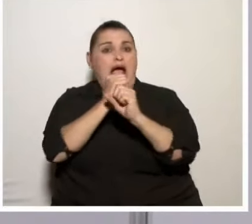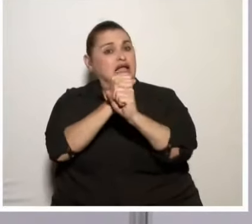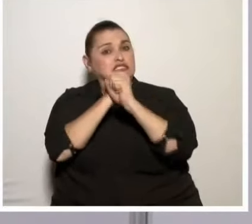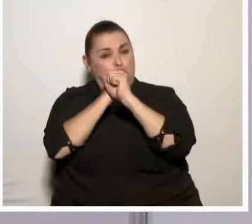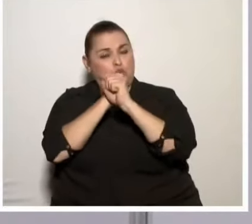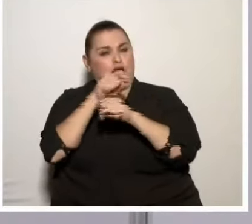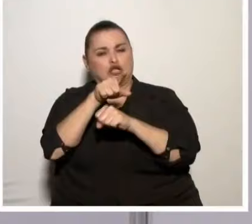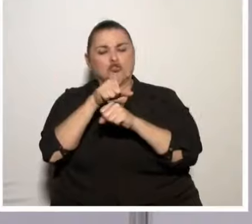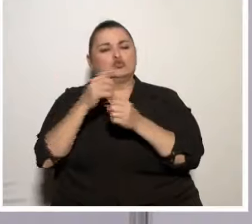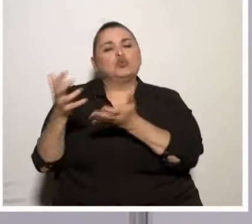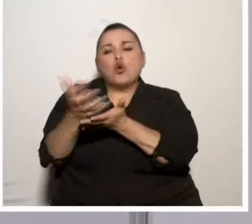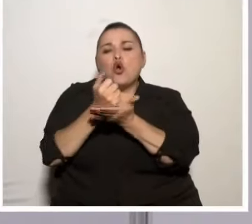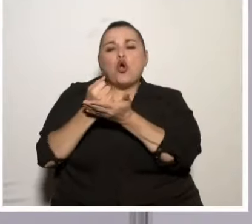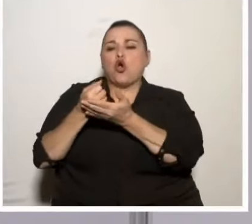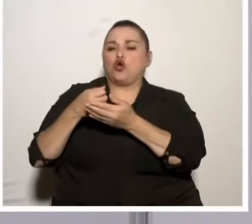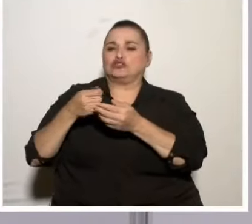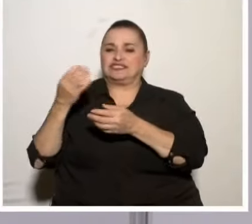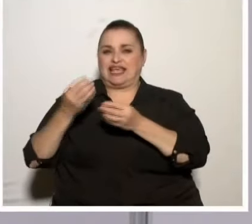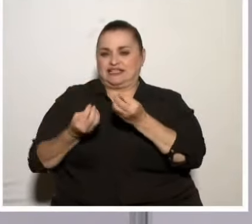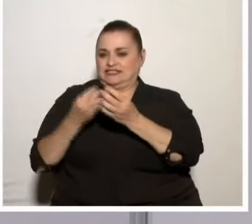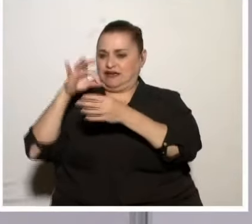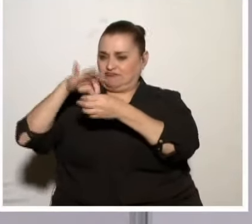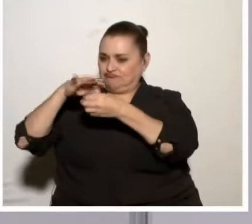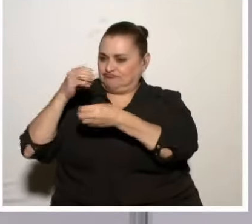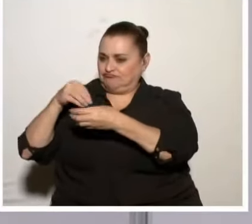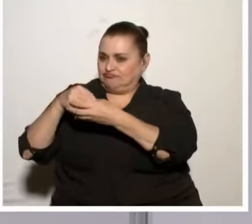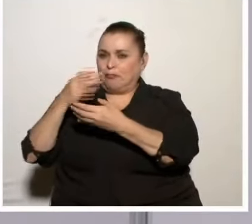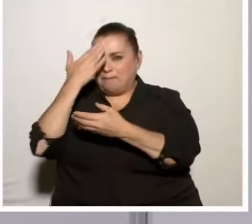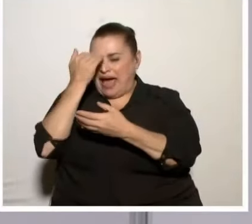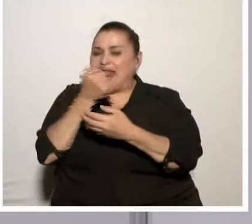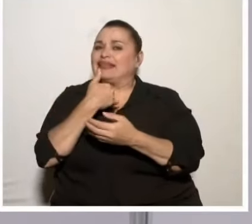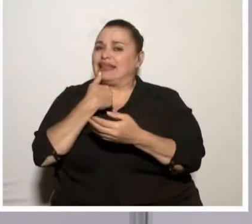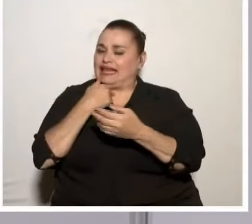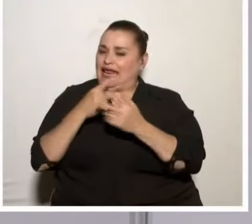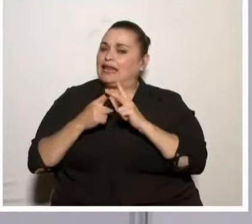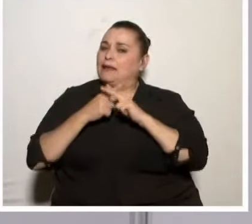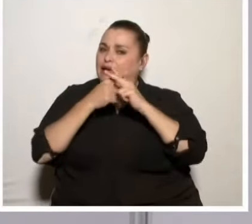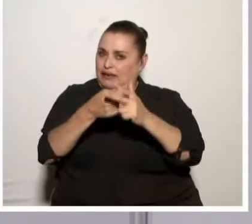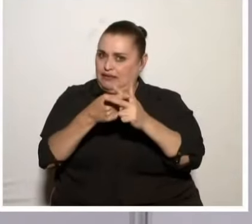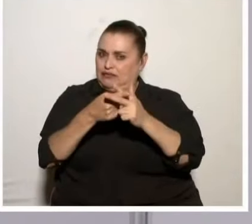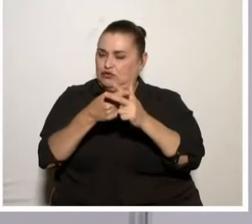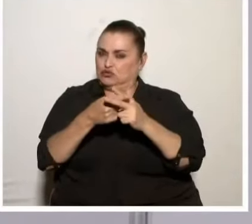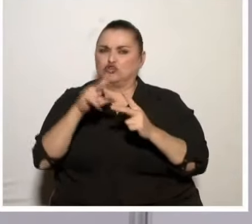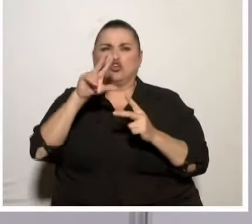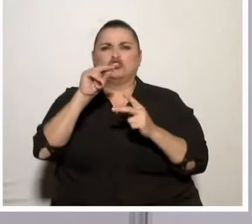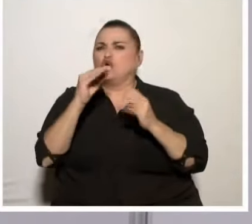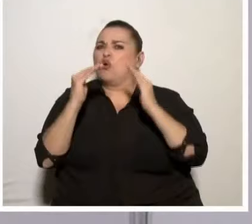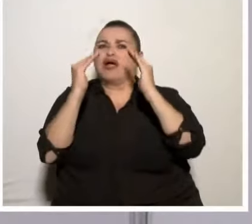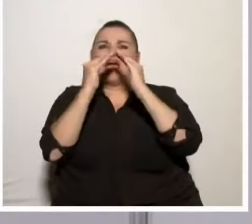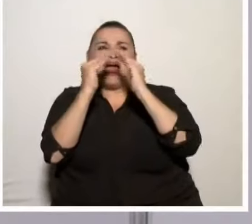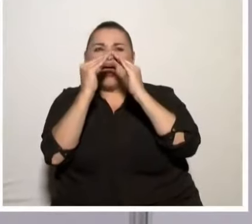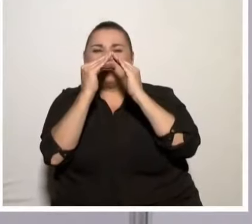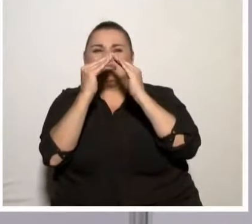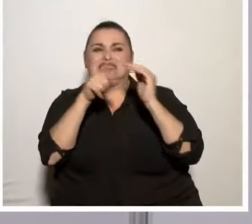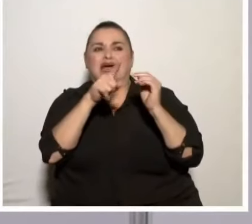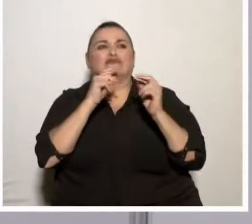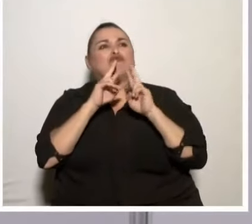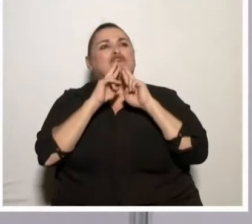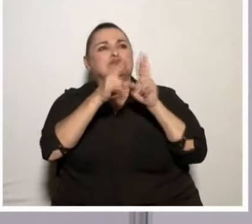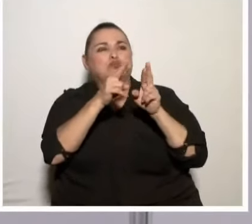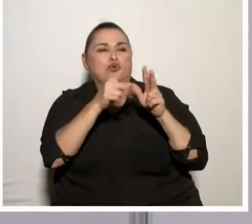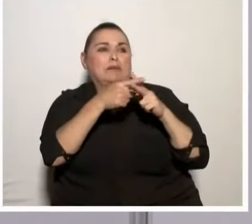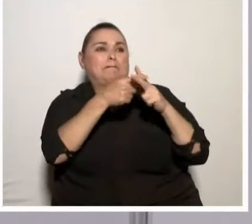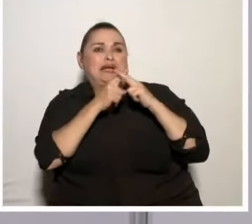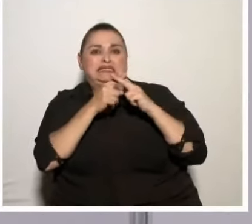su cosecha para obtener esos créditos y no que pongan sus casas o sus terrenos a responder,